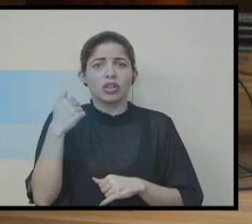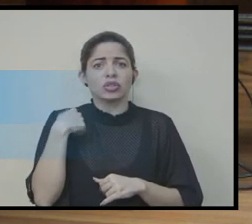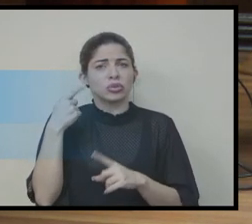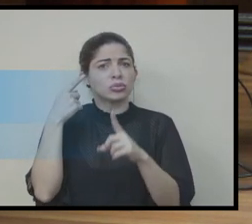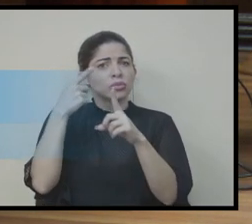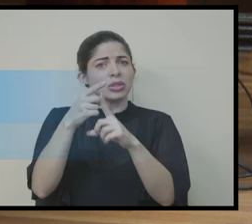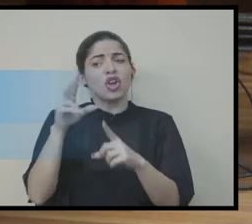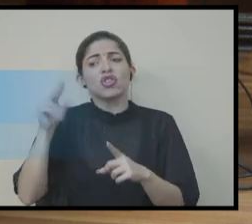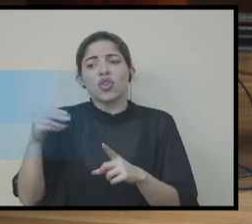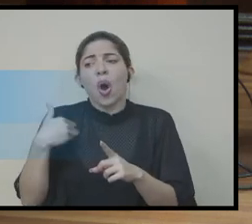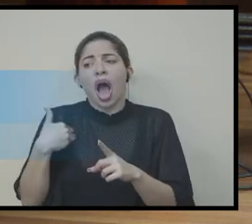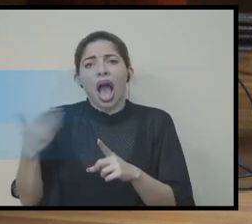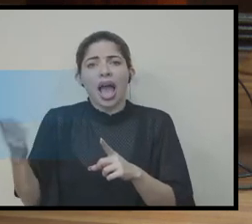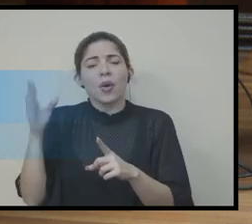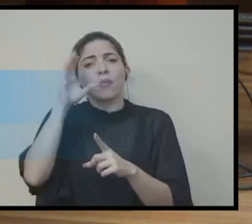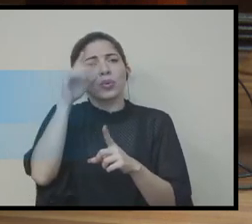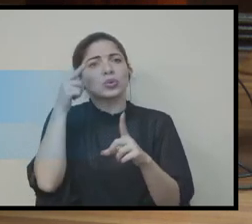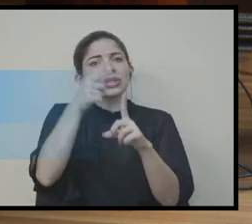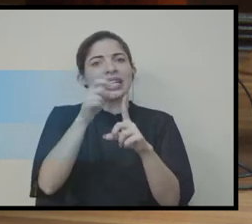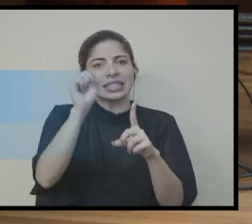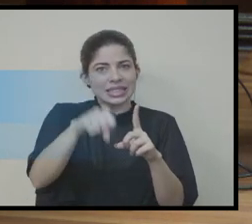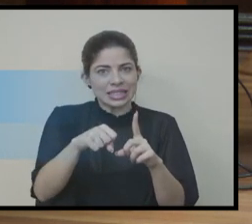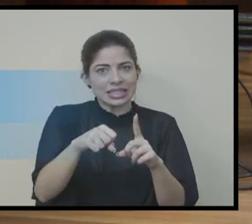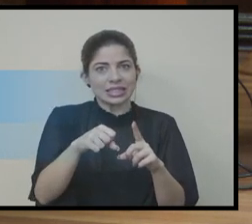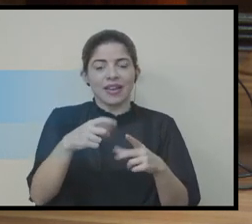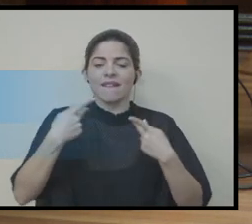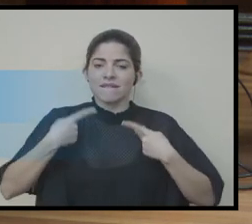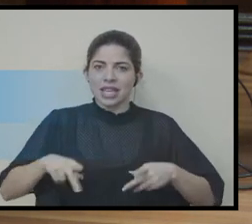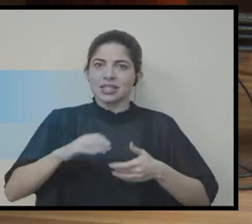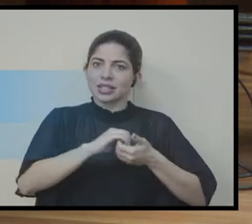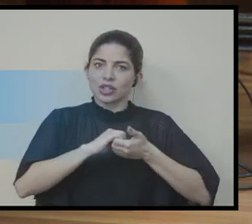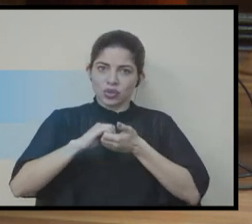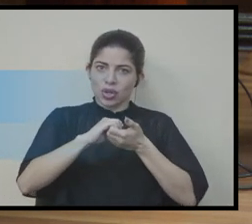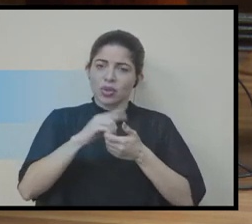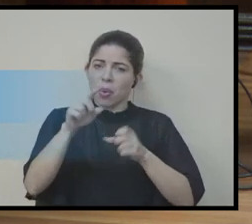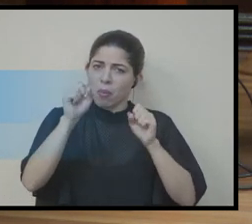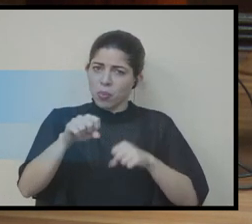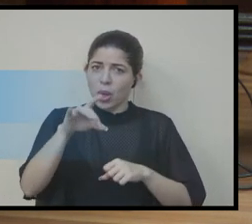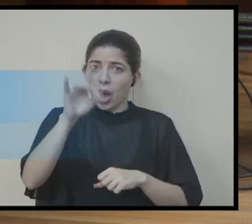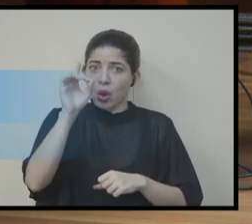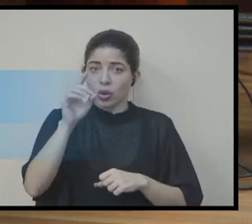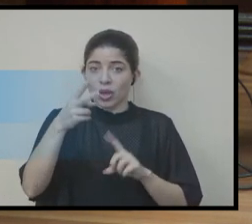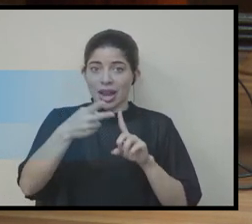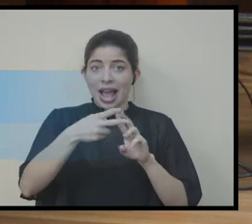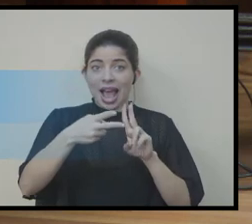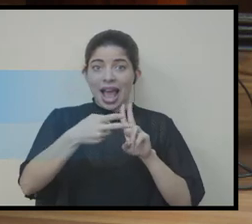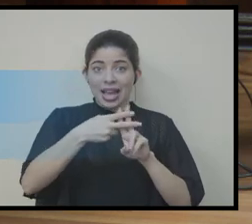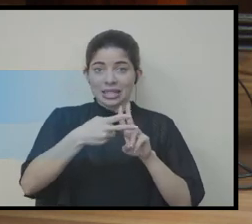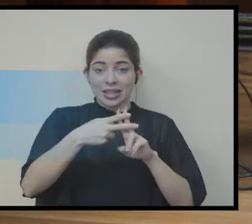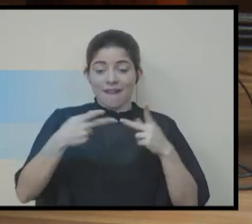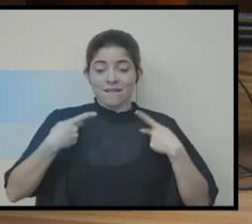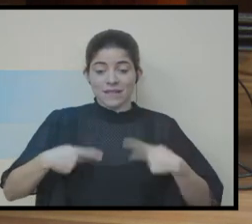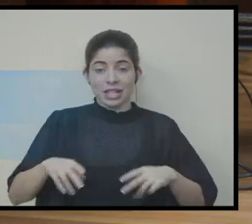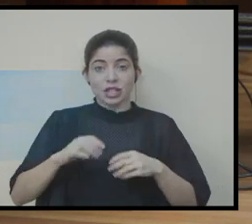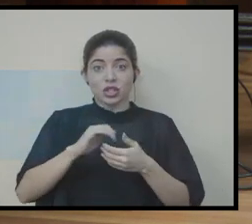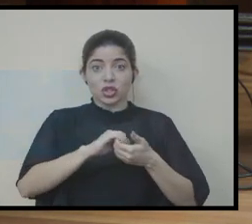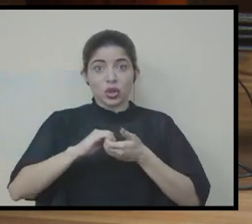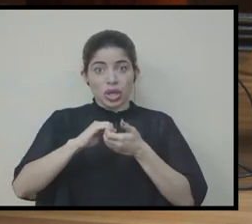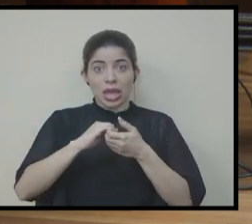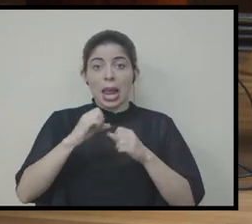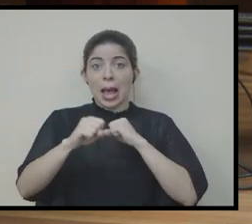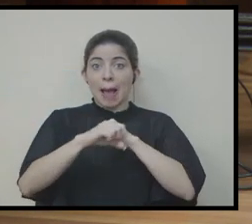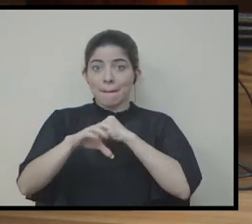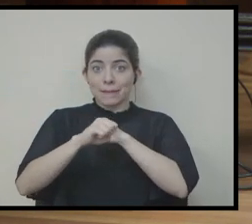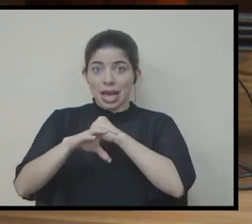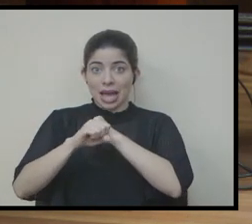sí. Los invito, de verdad, vístase en solidaridad. Pueden encontrar bajo ese hashtag, vestite de solidaridad, las